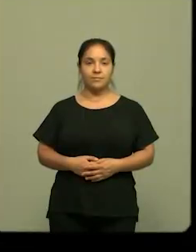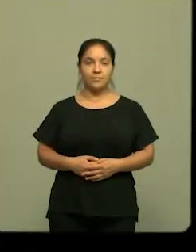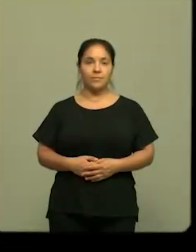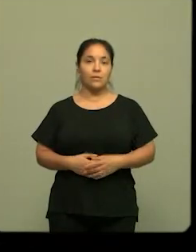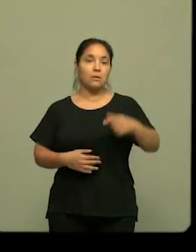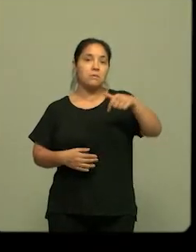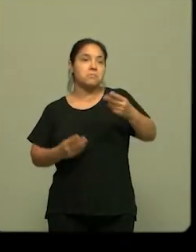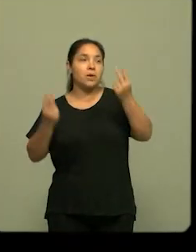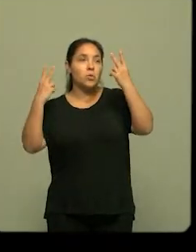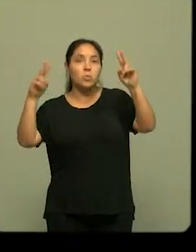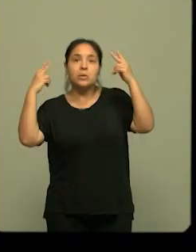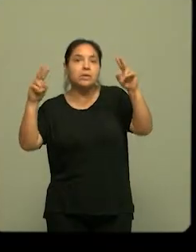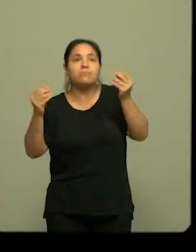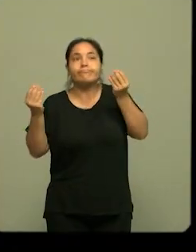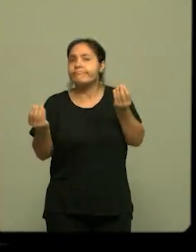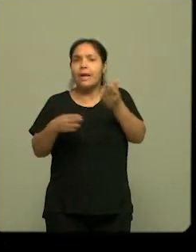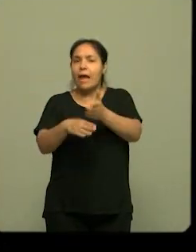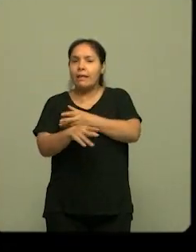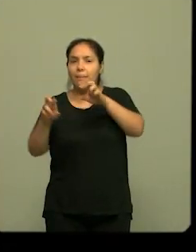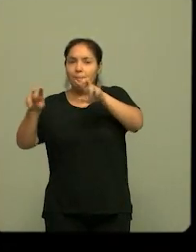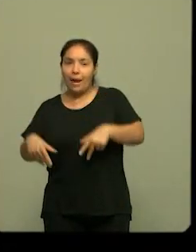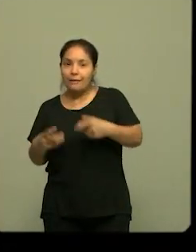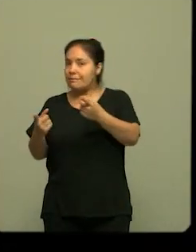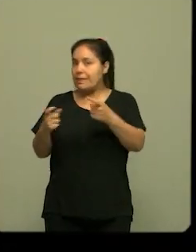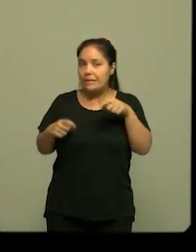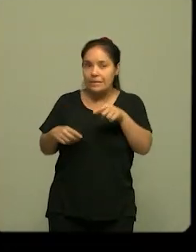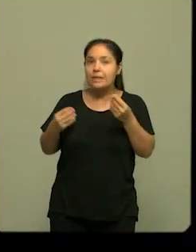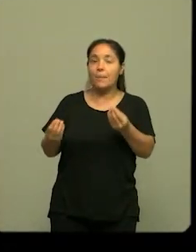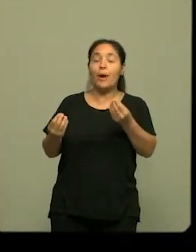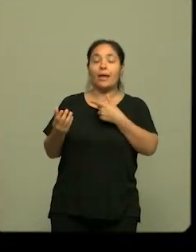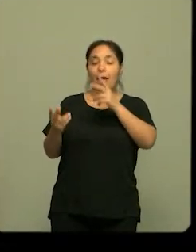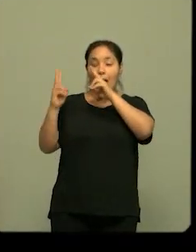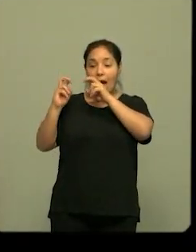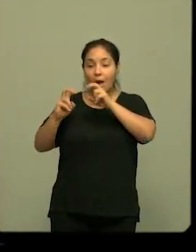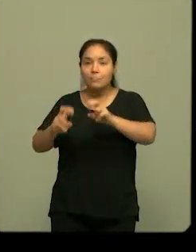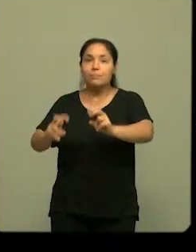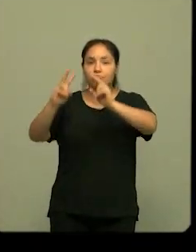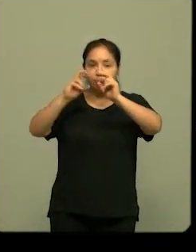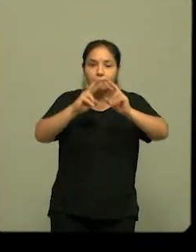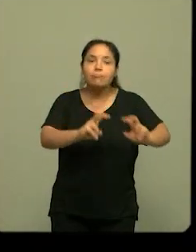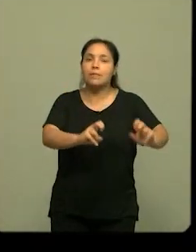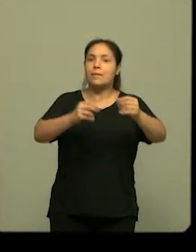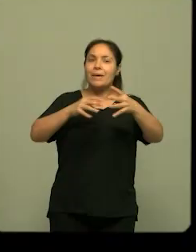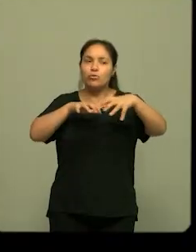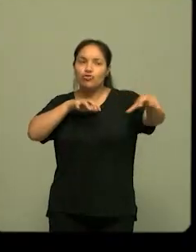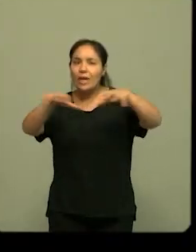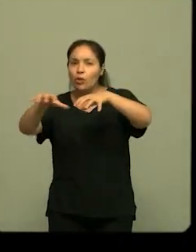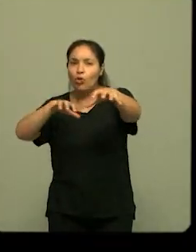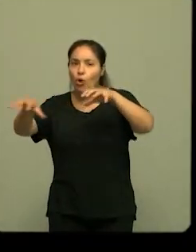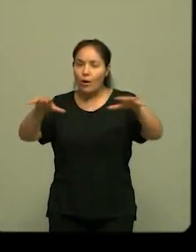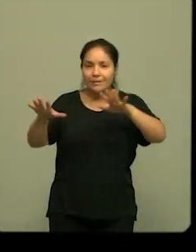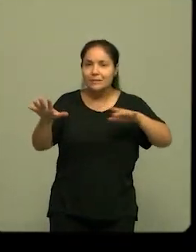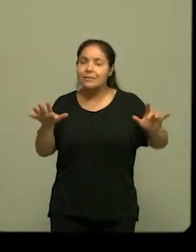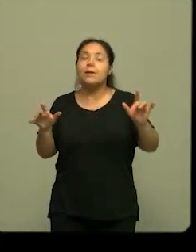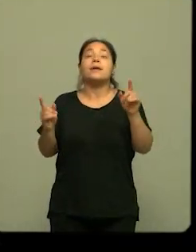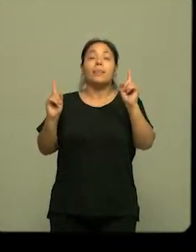Hoy el turismo necesita de planeamiento, basado en un estudio constante de las variables y sectores que lo componen, y con